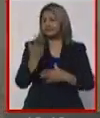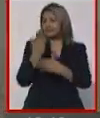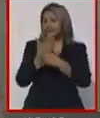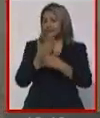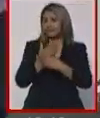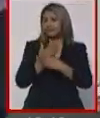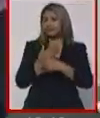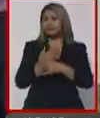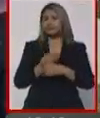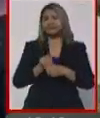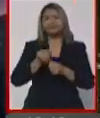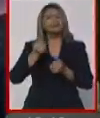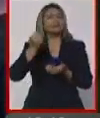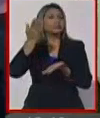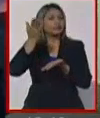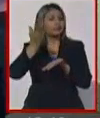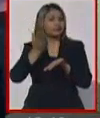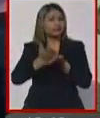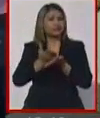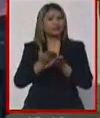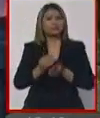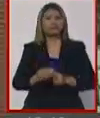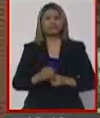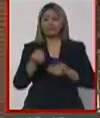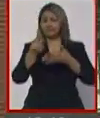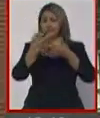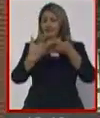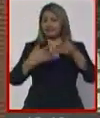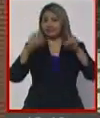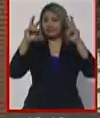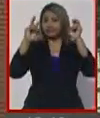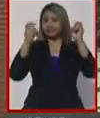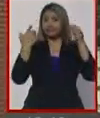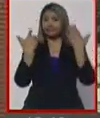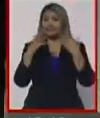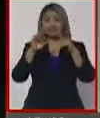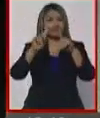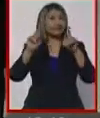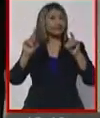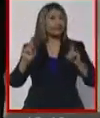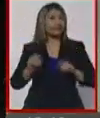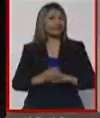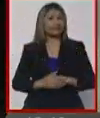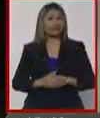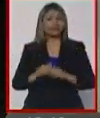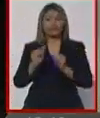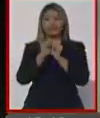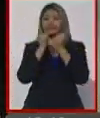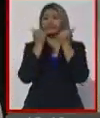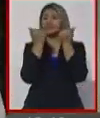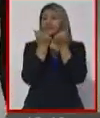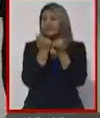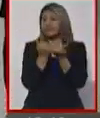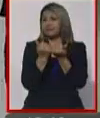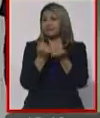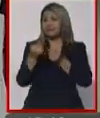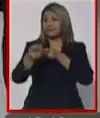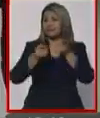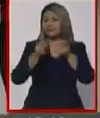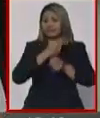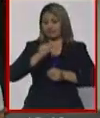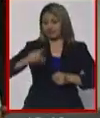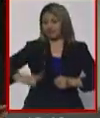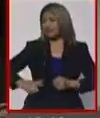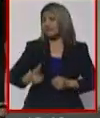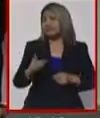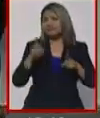acobardar, un ánimo de obstaculizar. Son una serie de temas que hemos venido cuestionando desde la sociedad civil a la administración